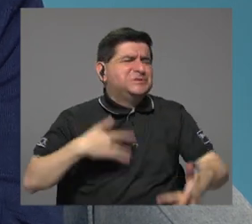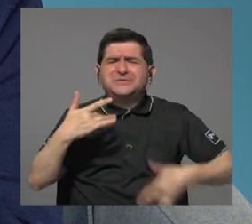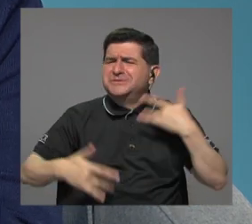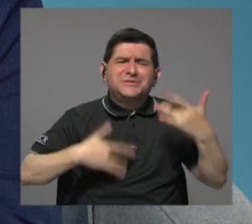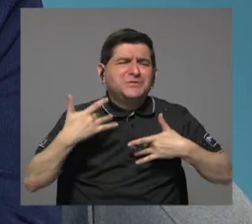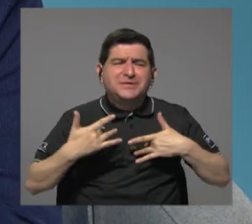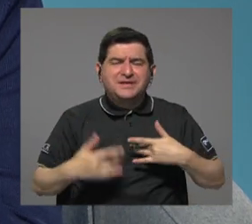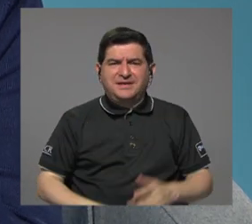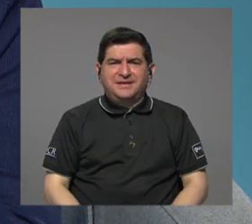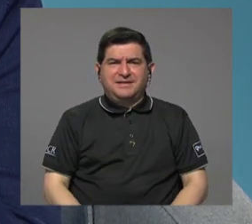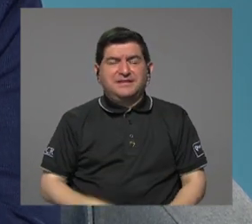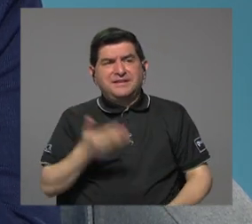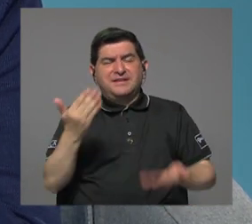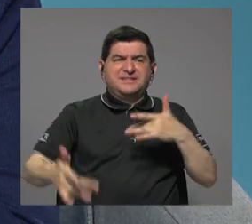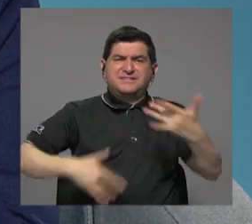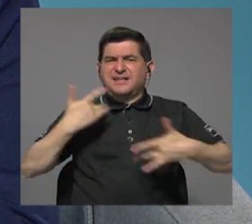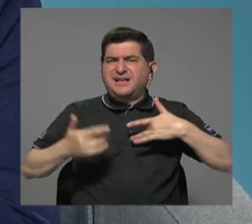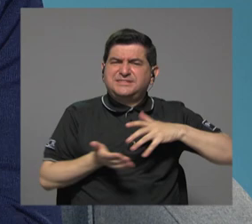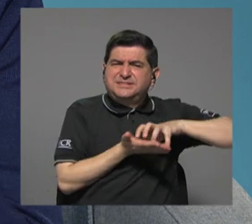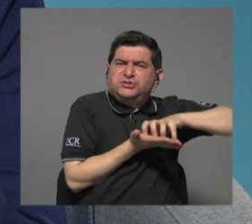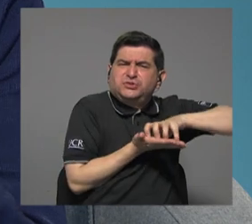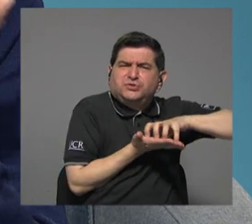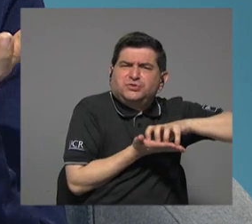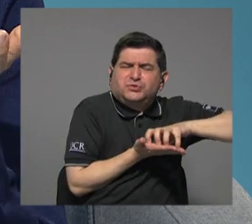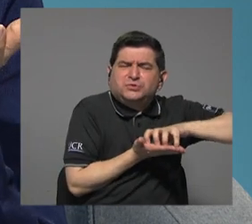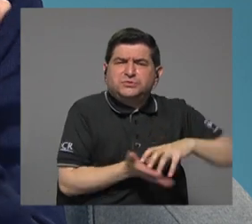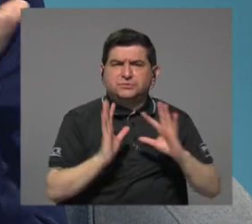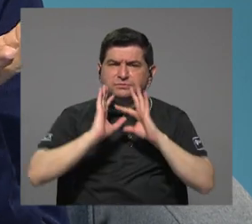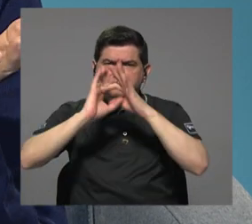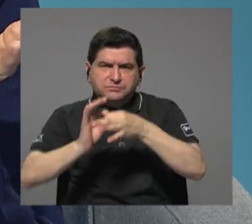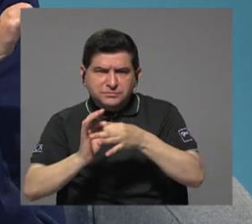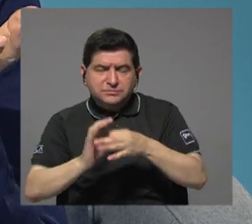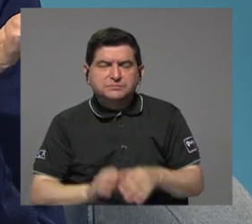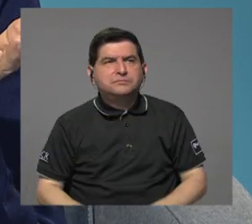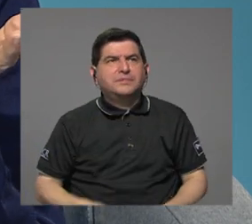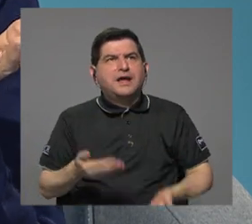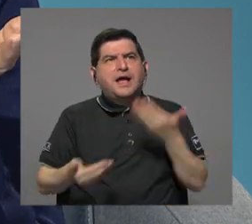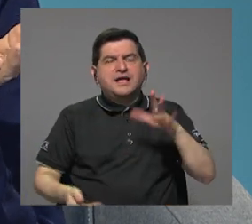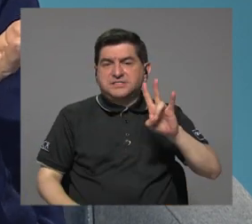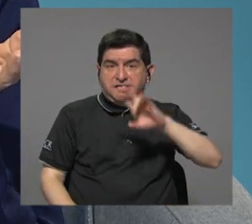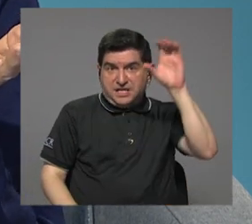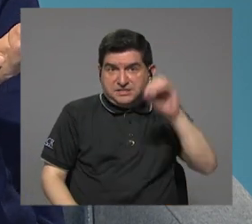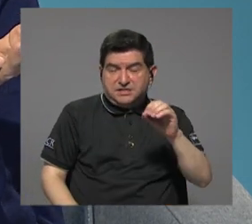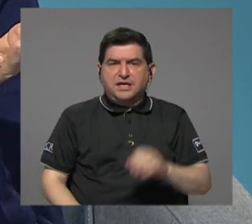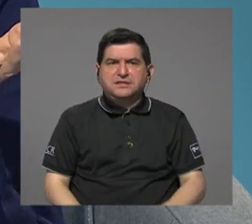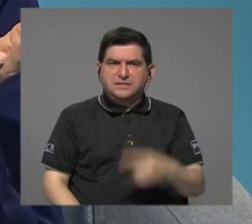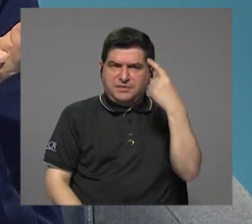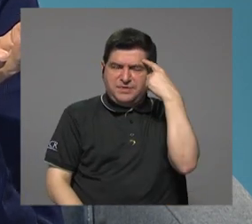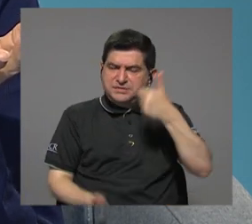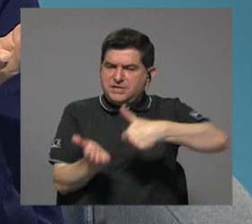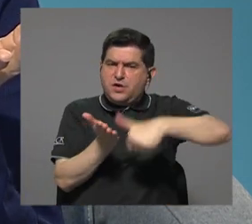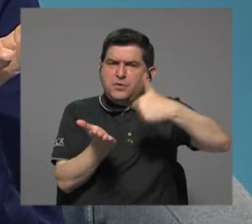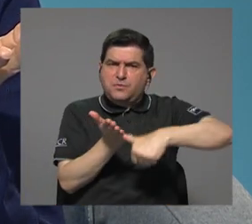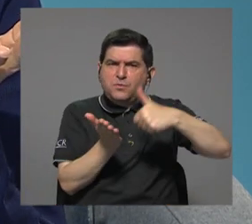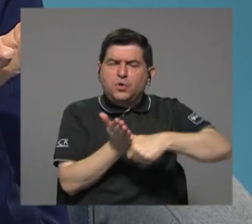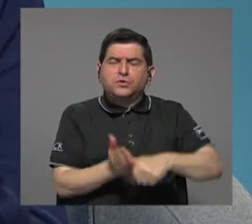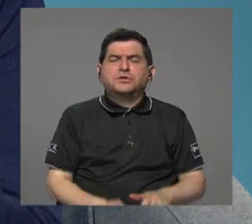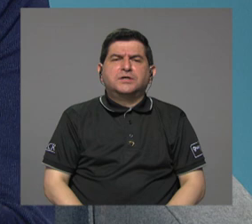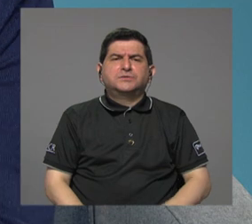un sentimiento de incertidumbre sobre el 70 por ciento sobre lo que vaya a ser el resultado de las elecciones